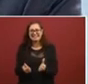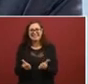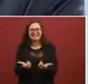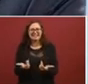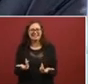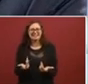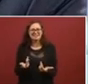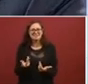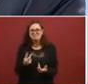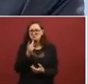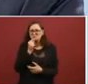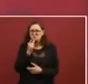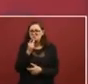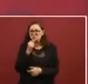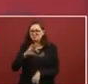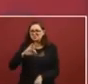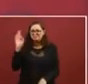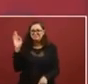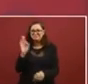protección